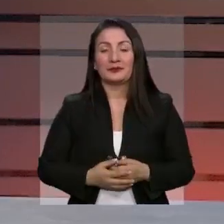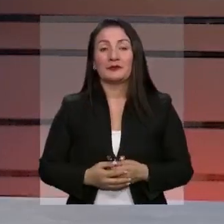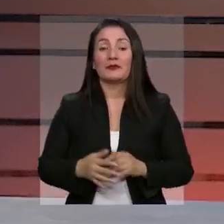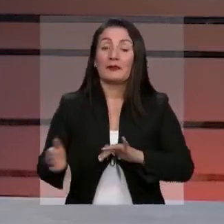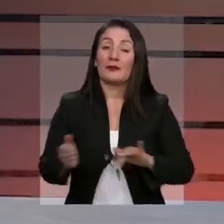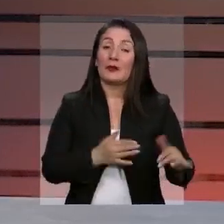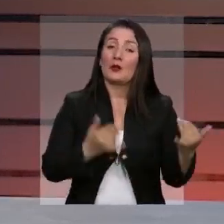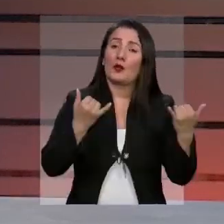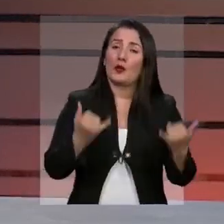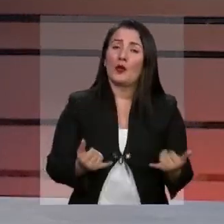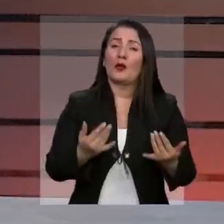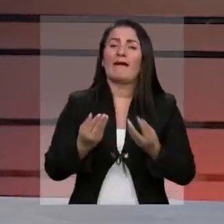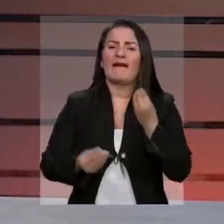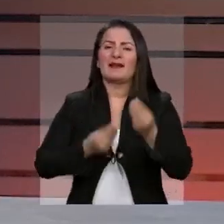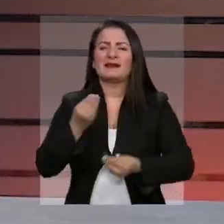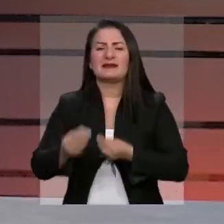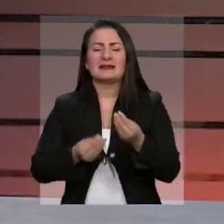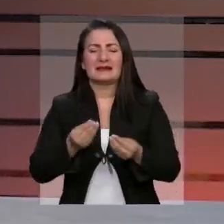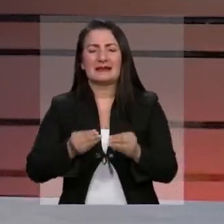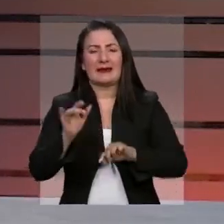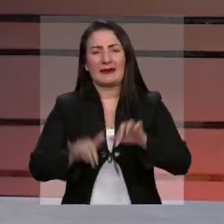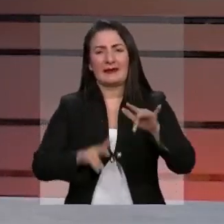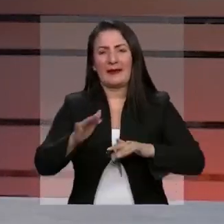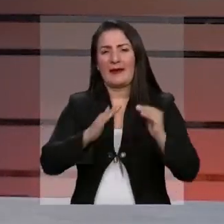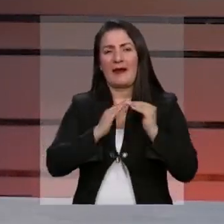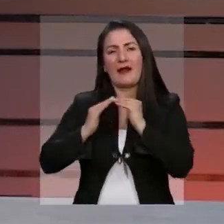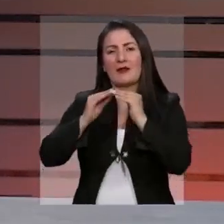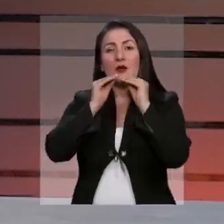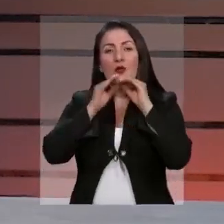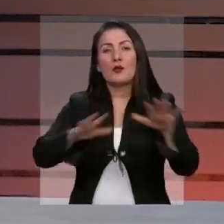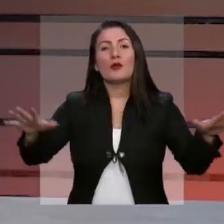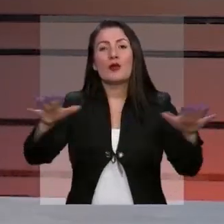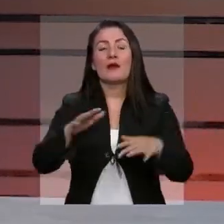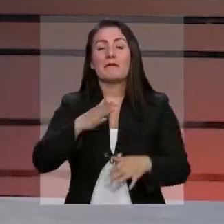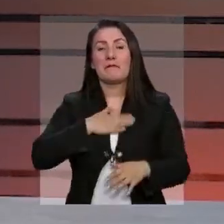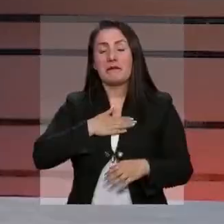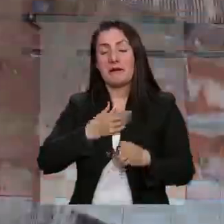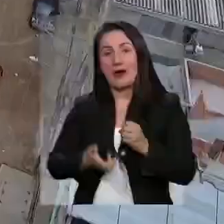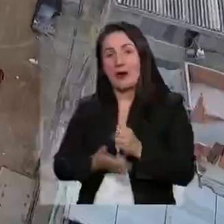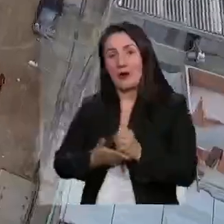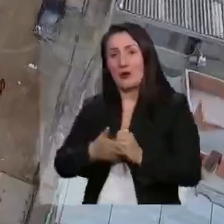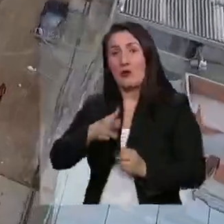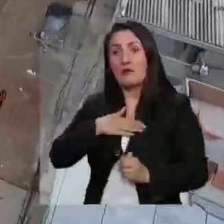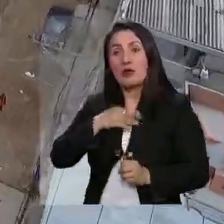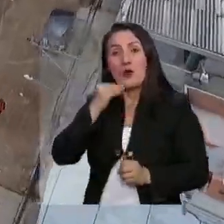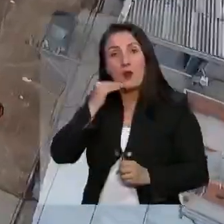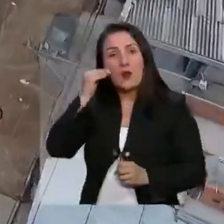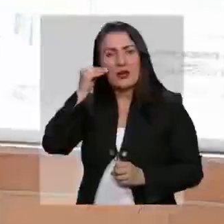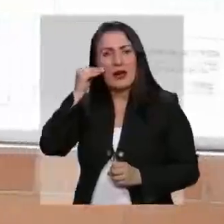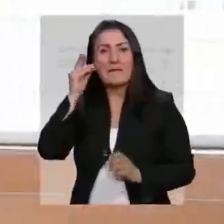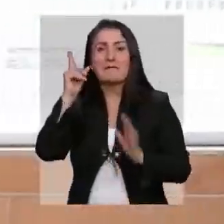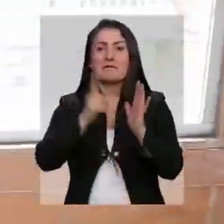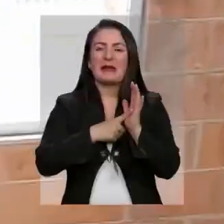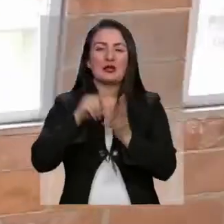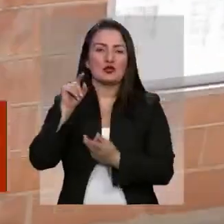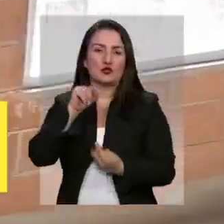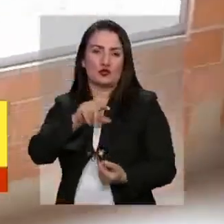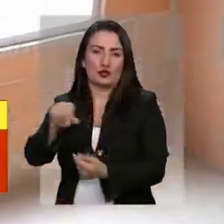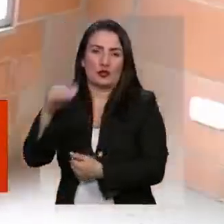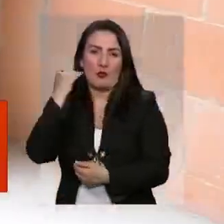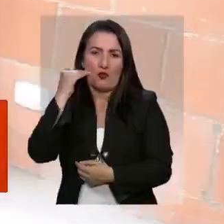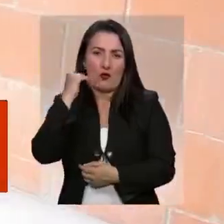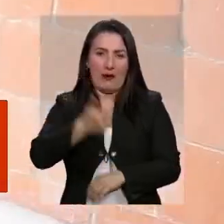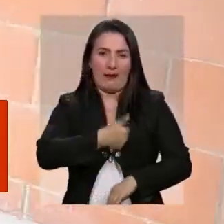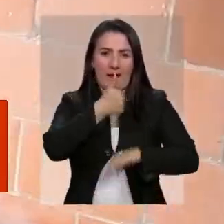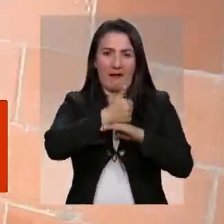si desde hoy la Secretaría del Hábitat abrió la convocatoria del programa Mi Ahorro, Mi Hogar, contará con 1000 subsidios dirigidos a mujeres cabeza